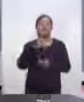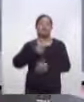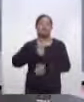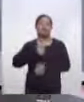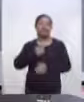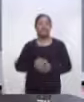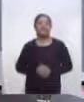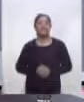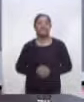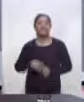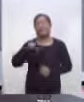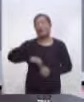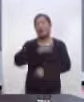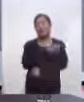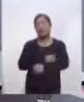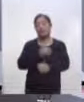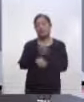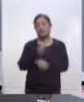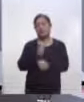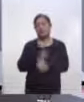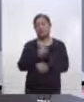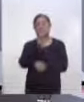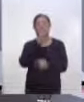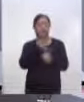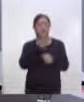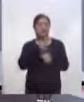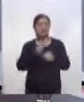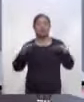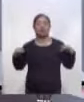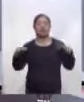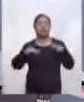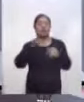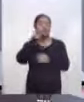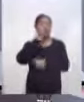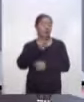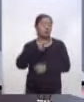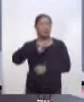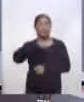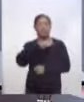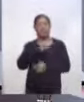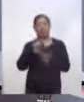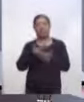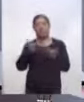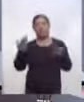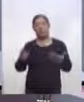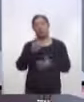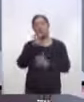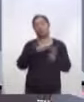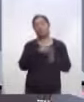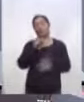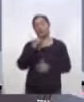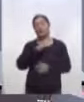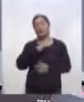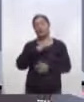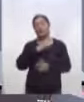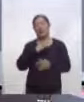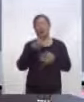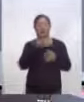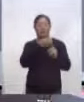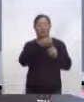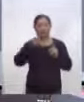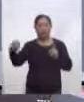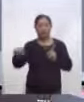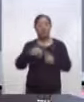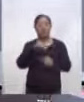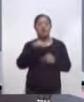Y esta tarde lo queremos invitar al segundo encuentro Mujeres Nuestro Momento 2020 que organiza la revista Momento y que se realizará el